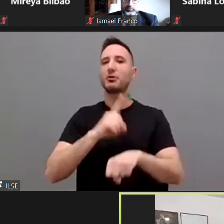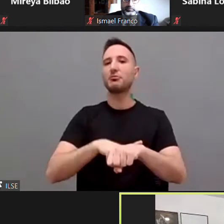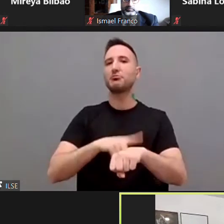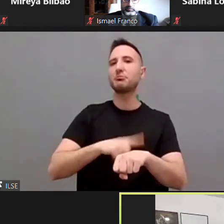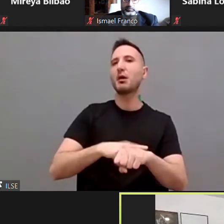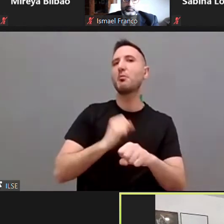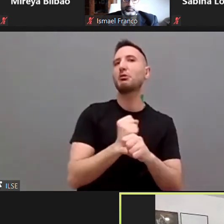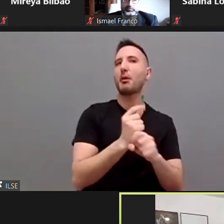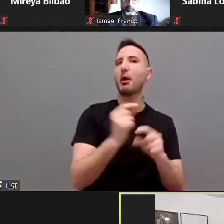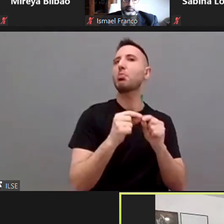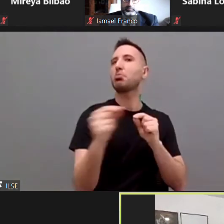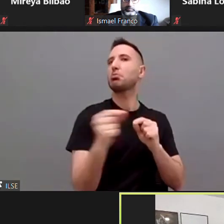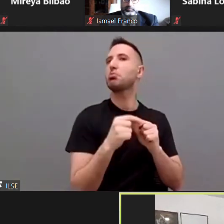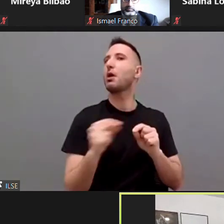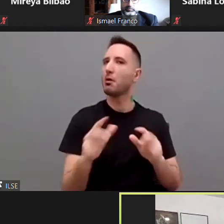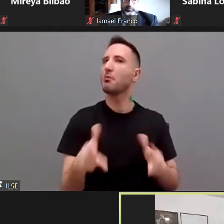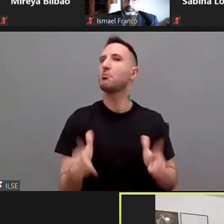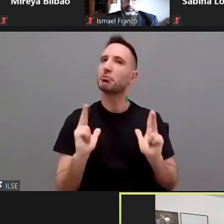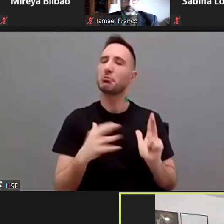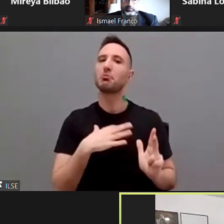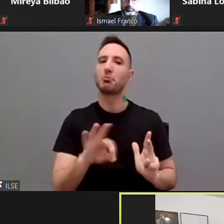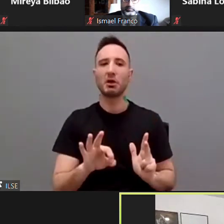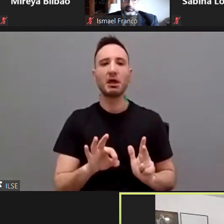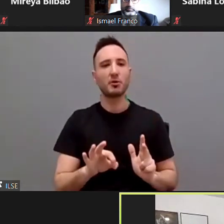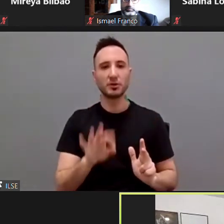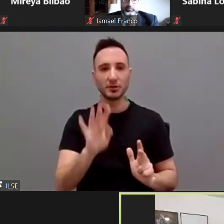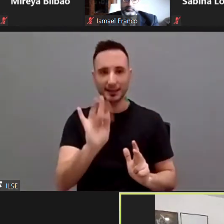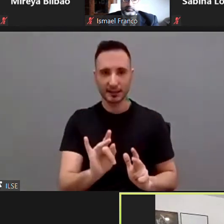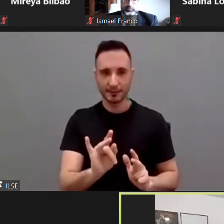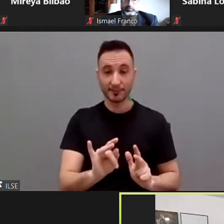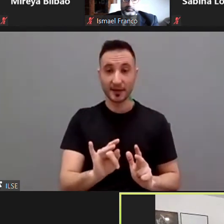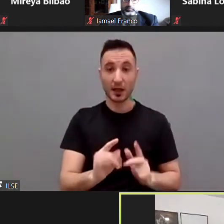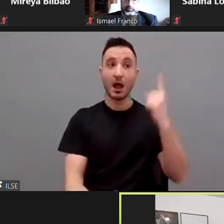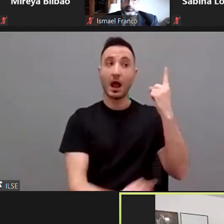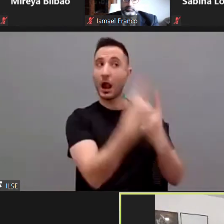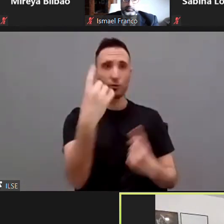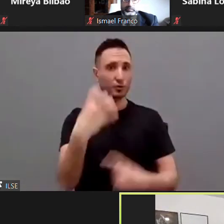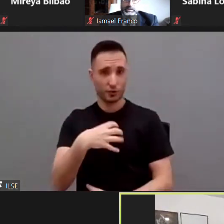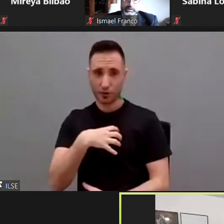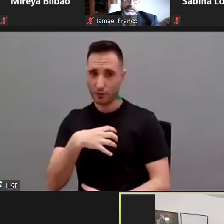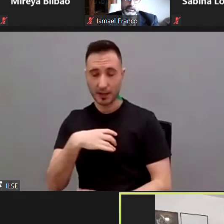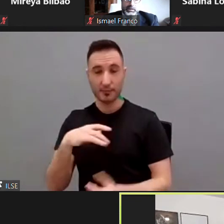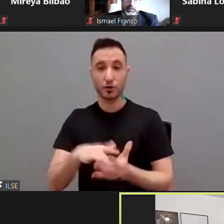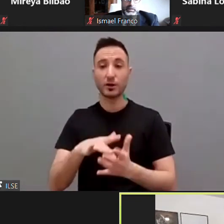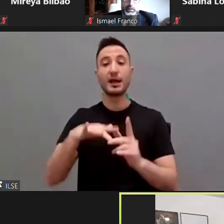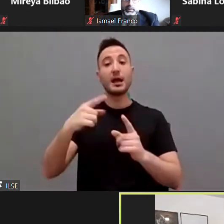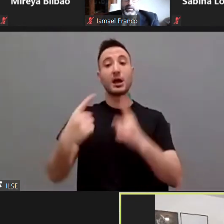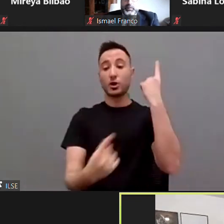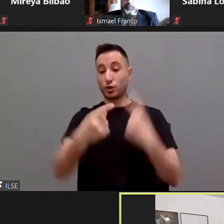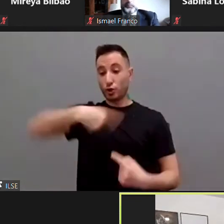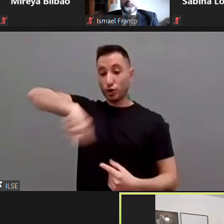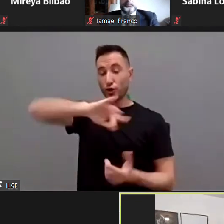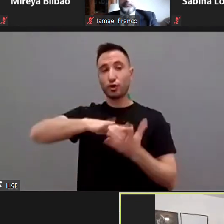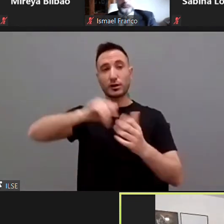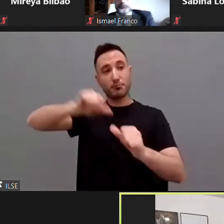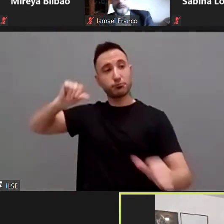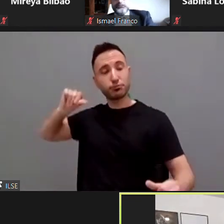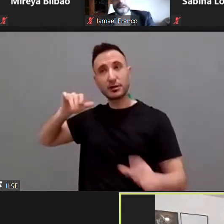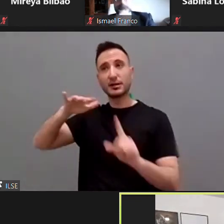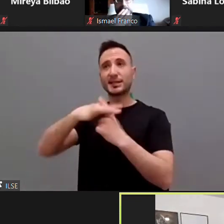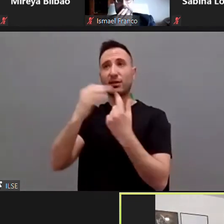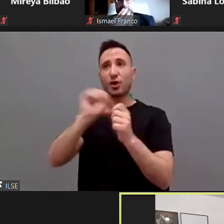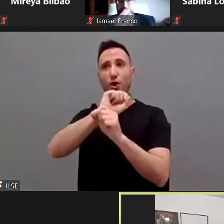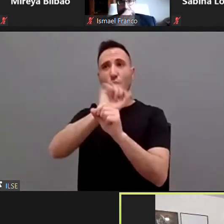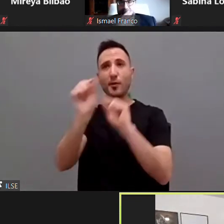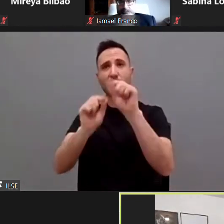distancia, pues pudimos teletrabajar. Es verdad que aquello que nosotras veíamos antes de la pandemia como una medida que bien regulada podía